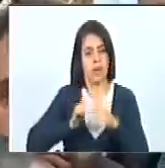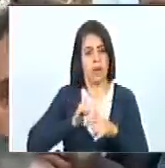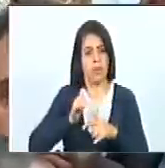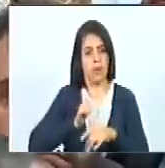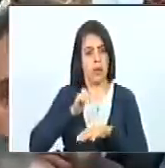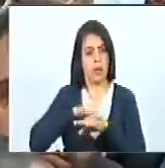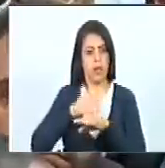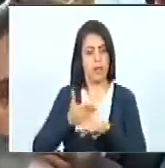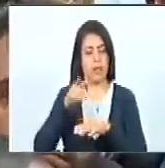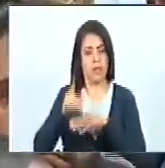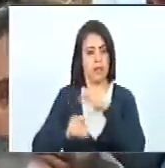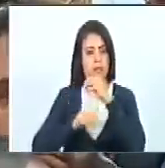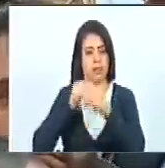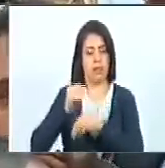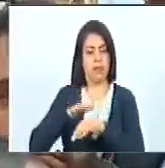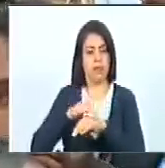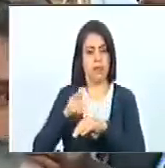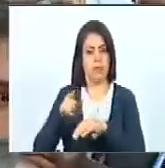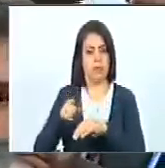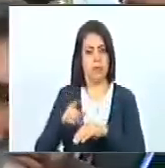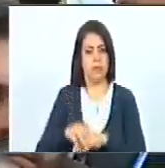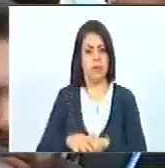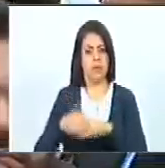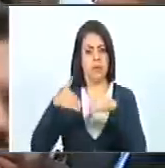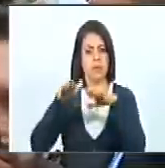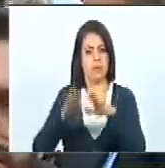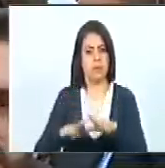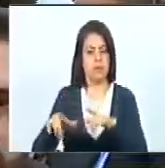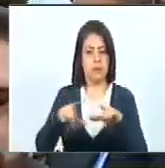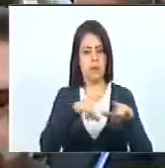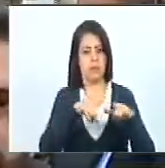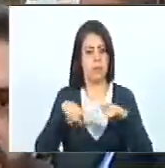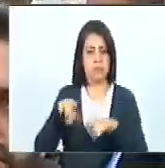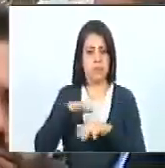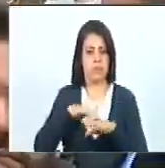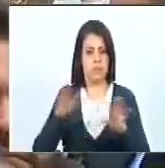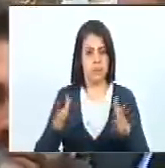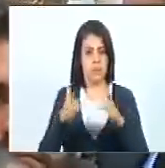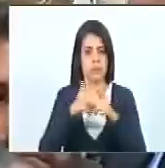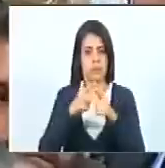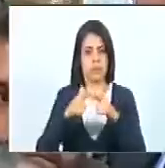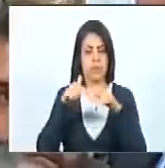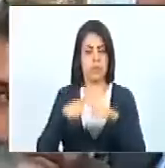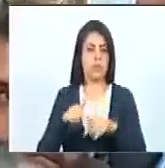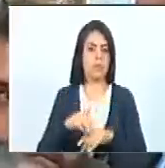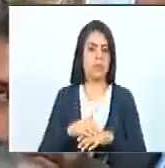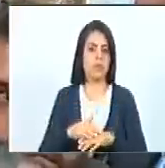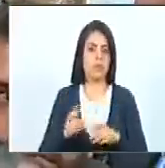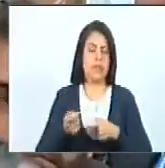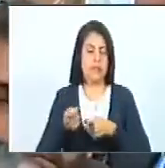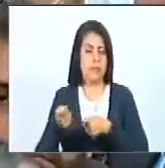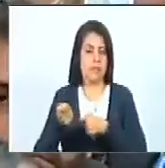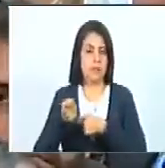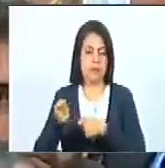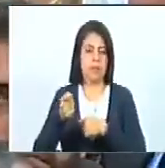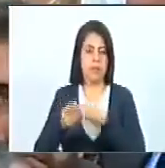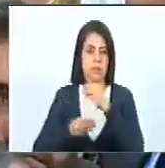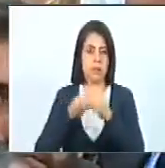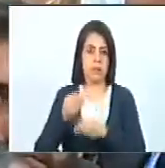aprovechan de la estadía de su territorio para impulsarlo y para azuzarlo, para